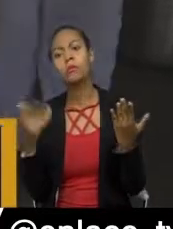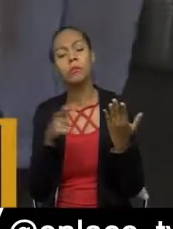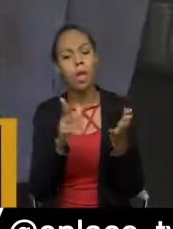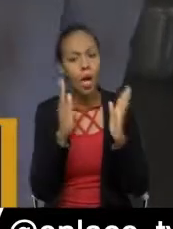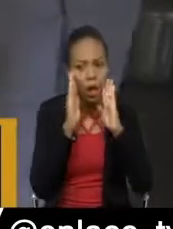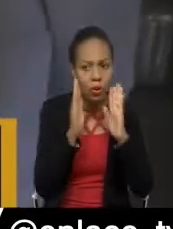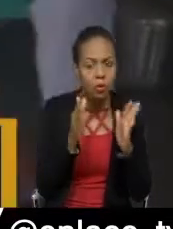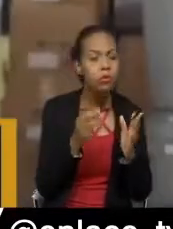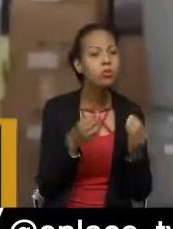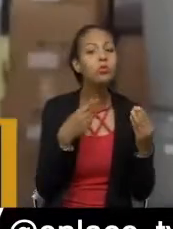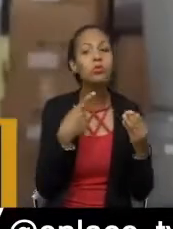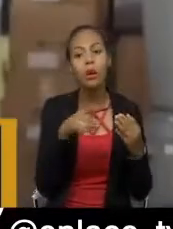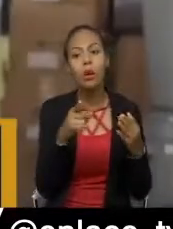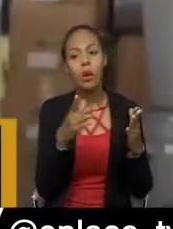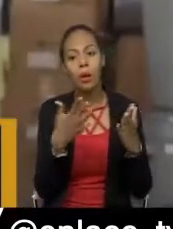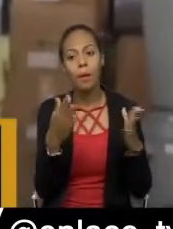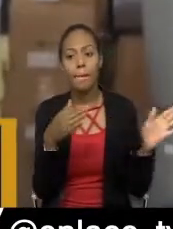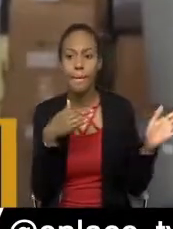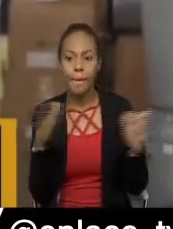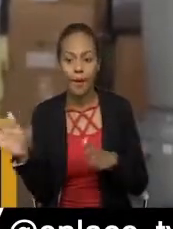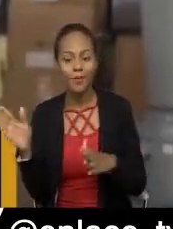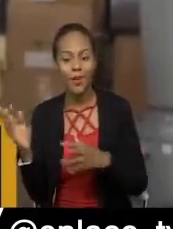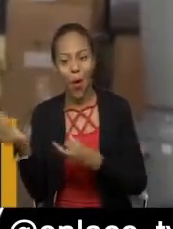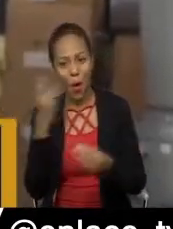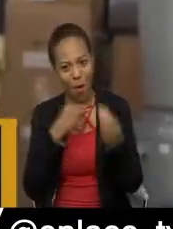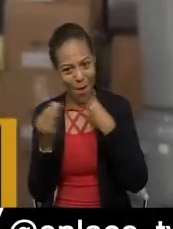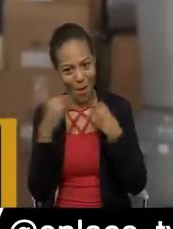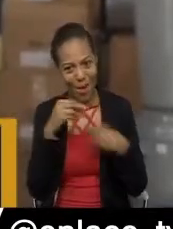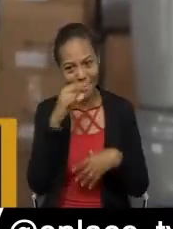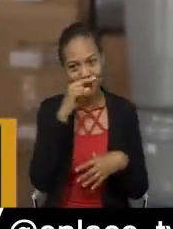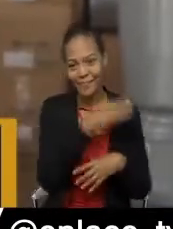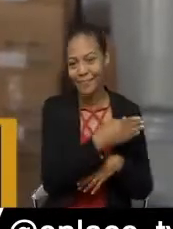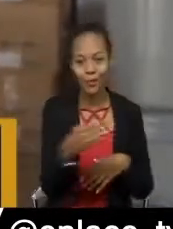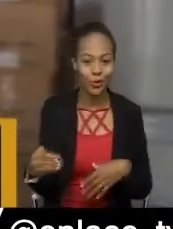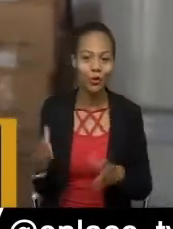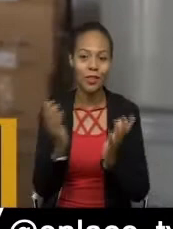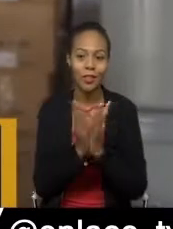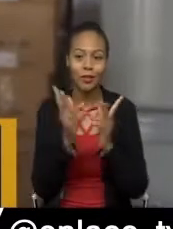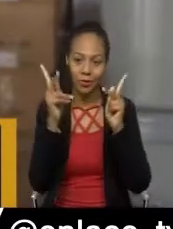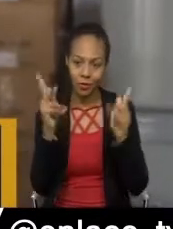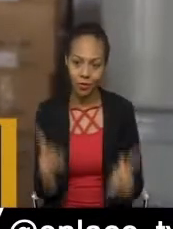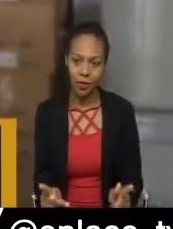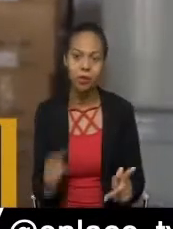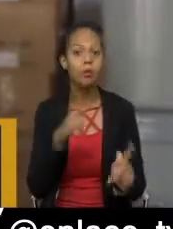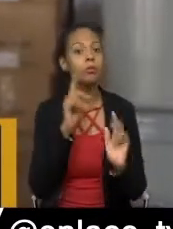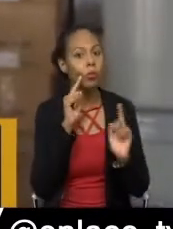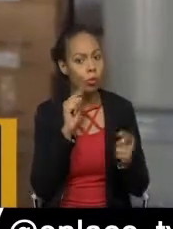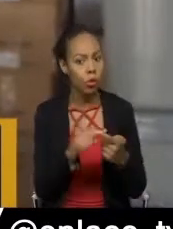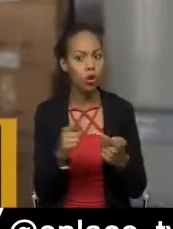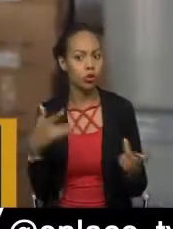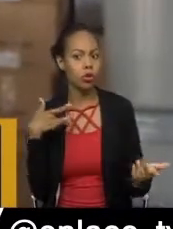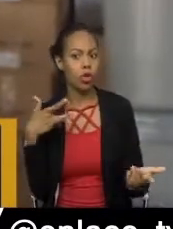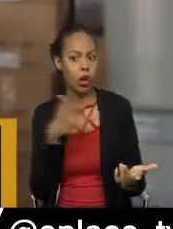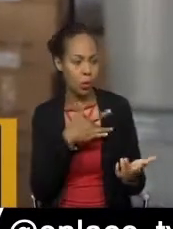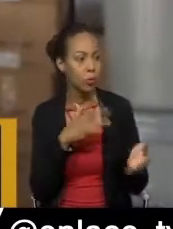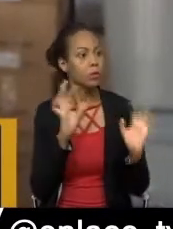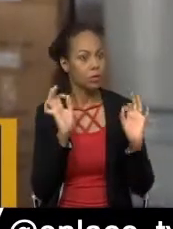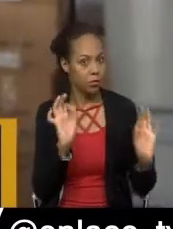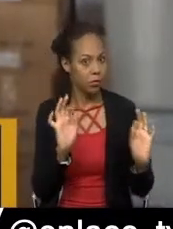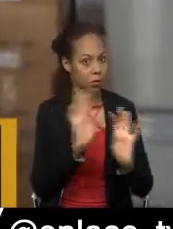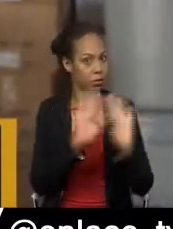escolar, pues no solamente genera un beneficio en el tema de la salud, de los hábitos saludables, sino que también